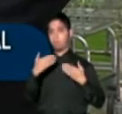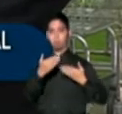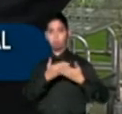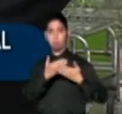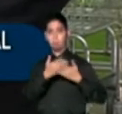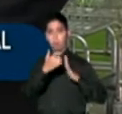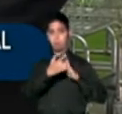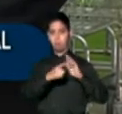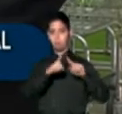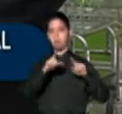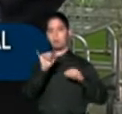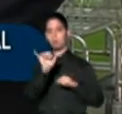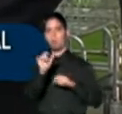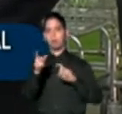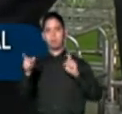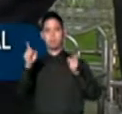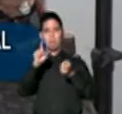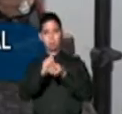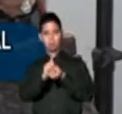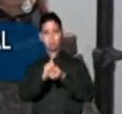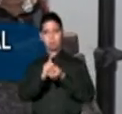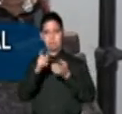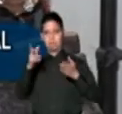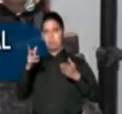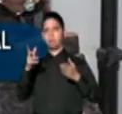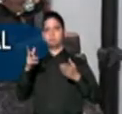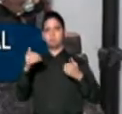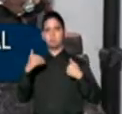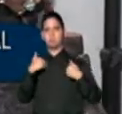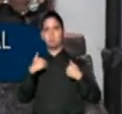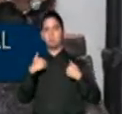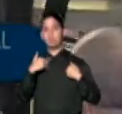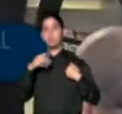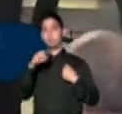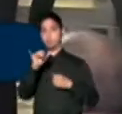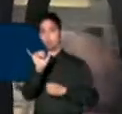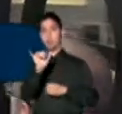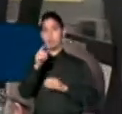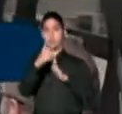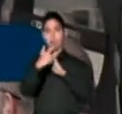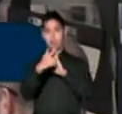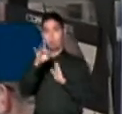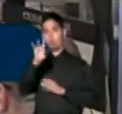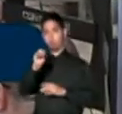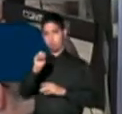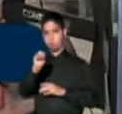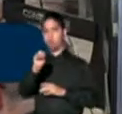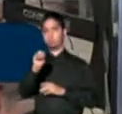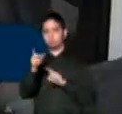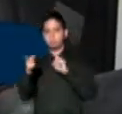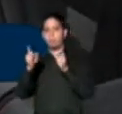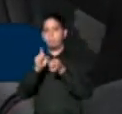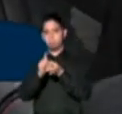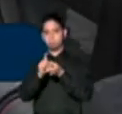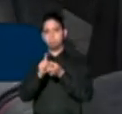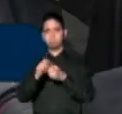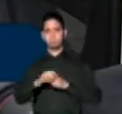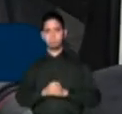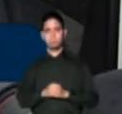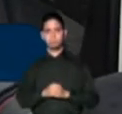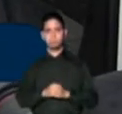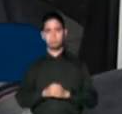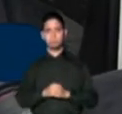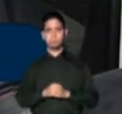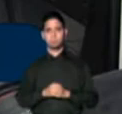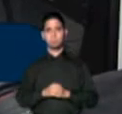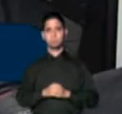hace múltiples cambios de estatutos existentes, incluida la Ley 80 para proteger contra el despido injustificado. Estampó su firma acompañado de